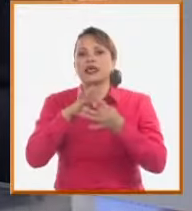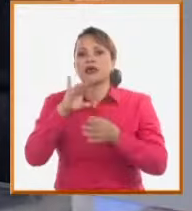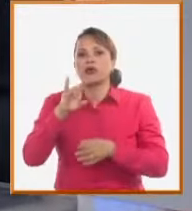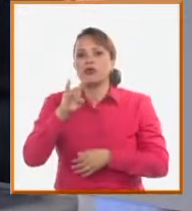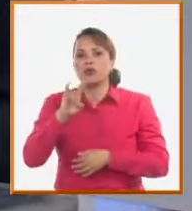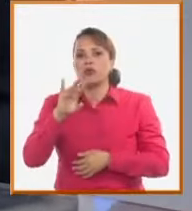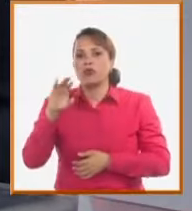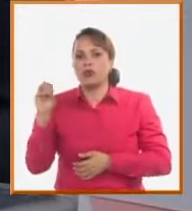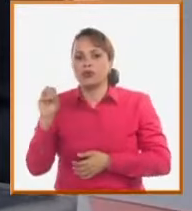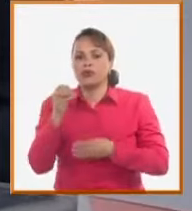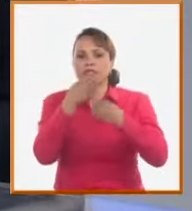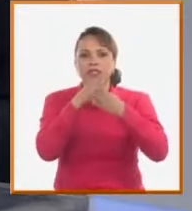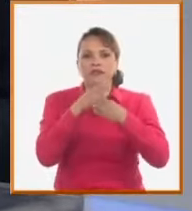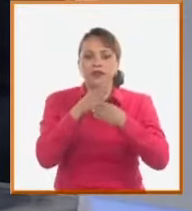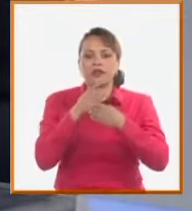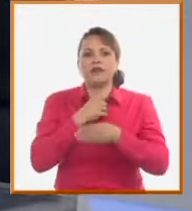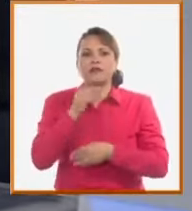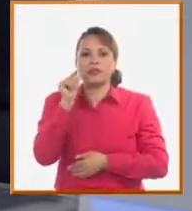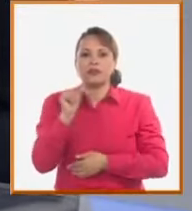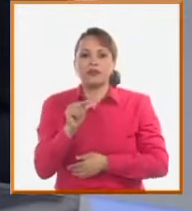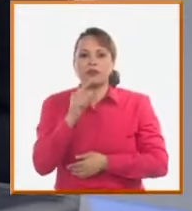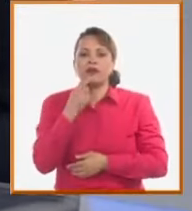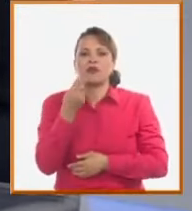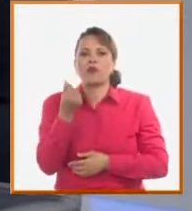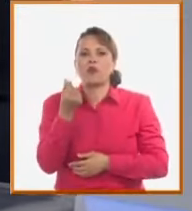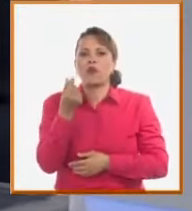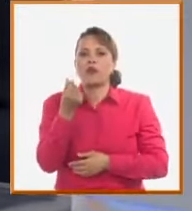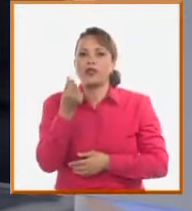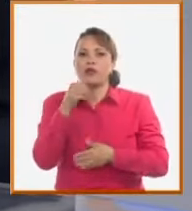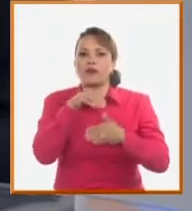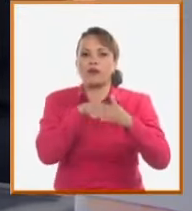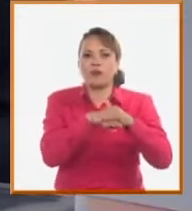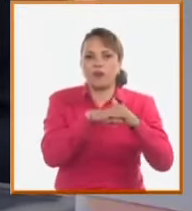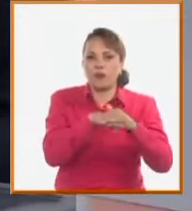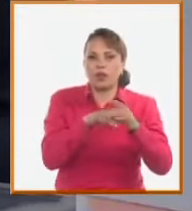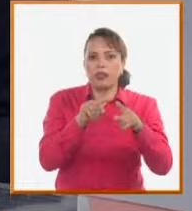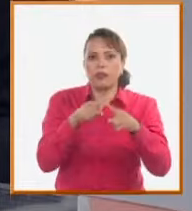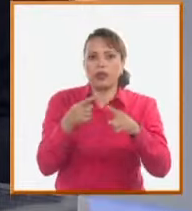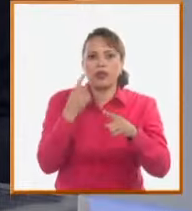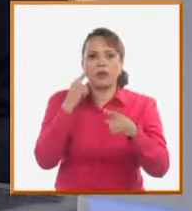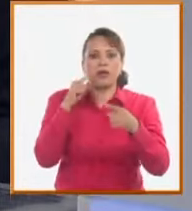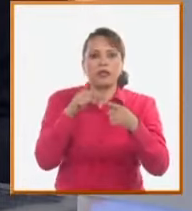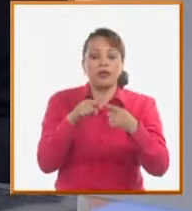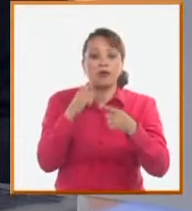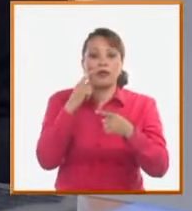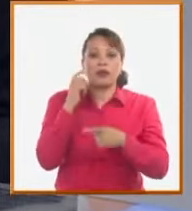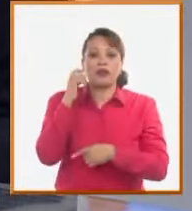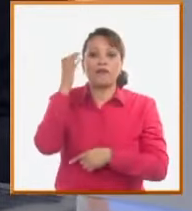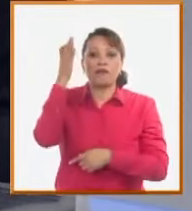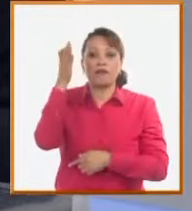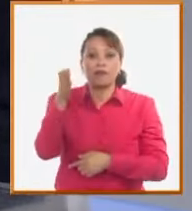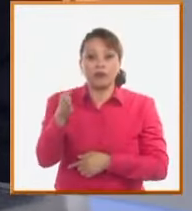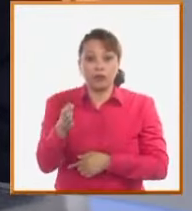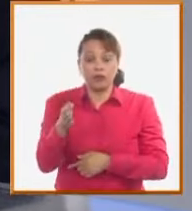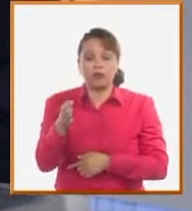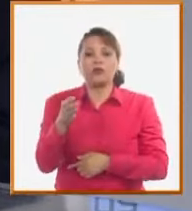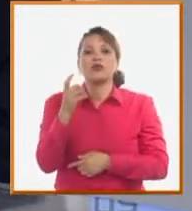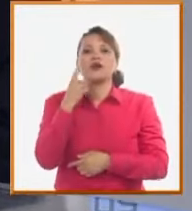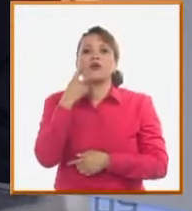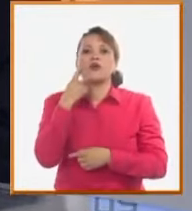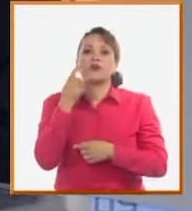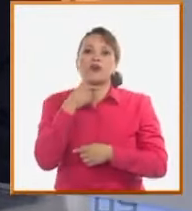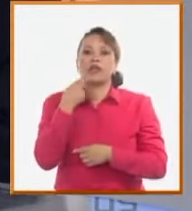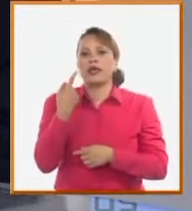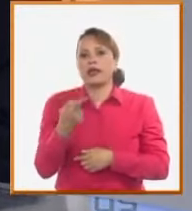que el vendedor de seguro, que decíamos es el que actúa como un profesional media entre en la relación entre el asegurado y la empresa de